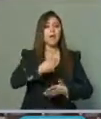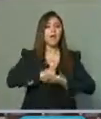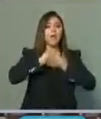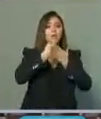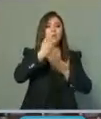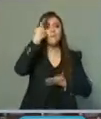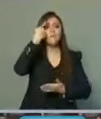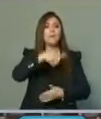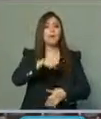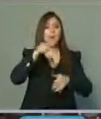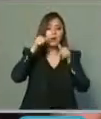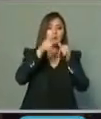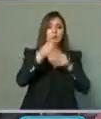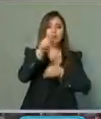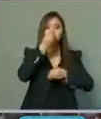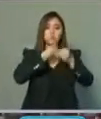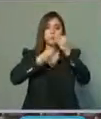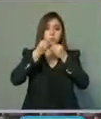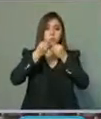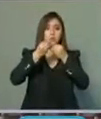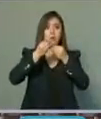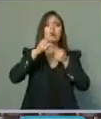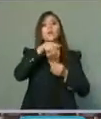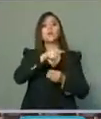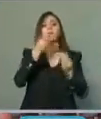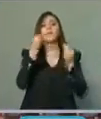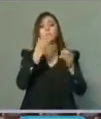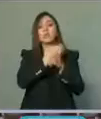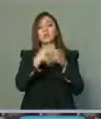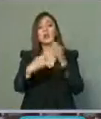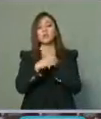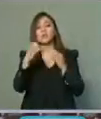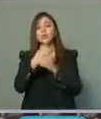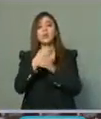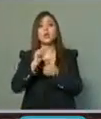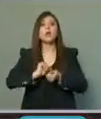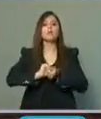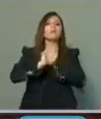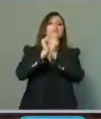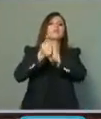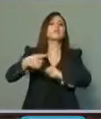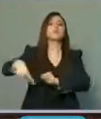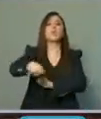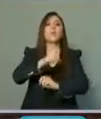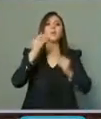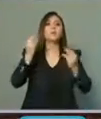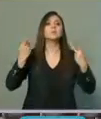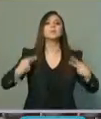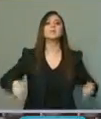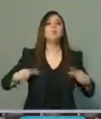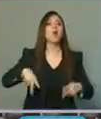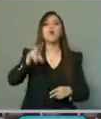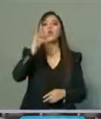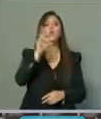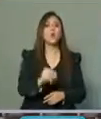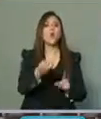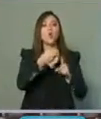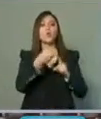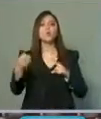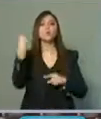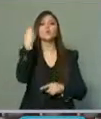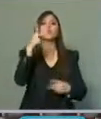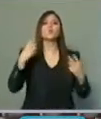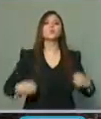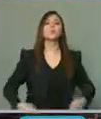también nos ha llevado a extendernos sin planeación alguna, ¿no? Hoy por hoy yo creo que tenemos una oportunidad